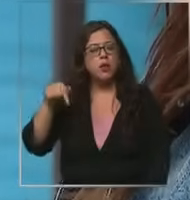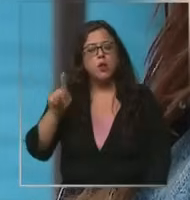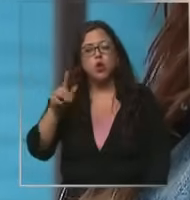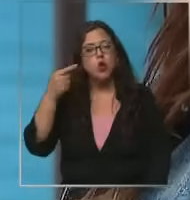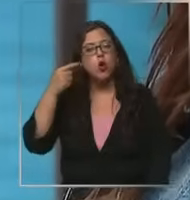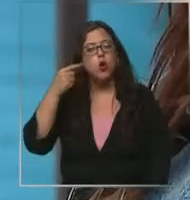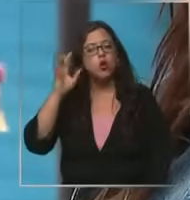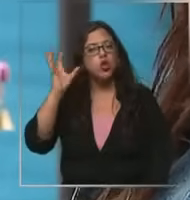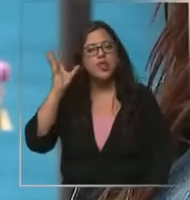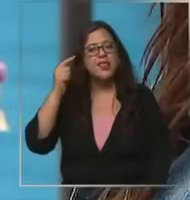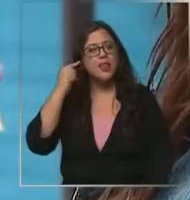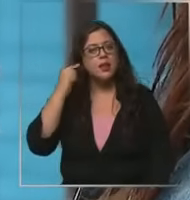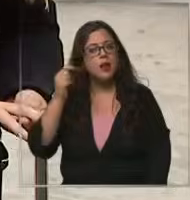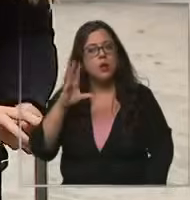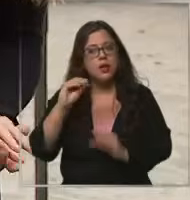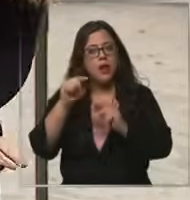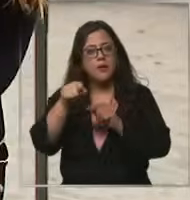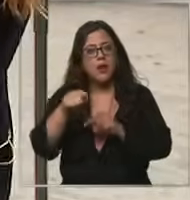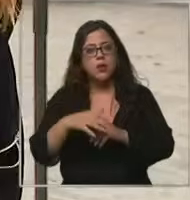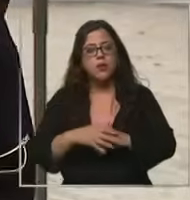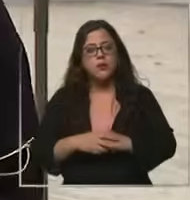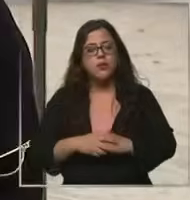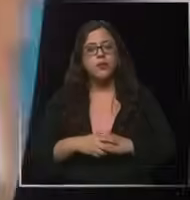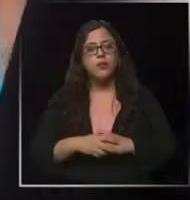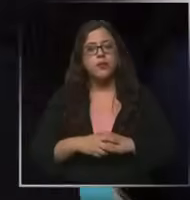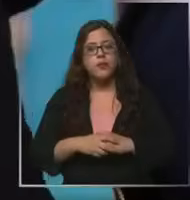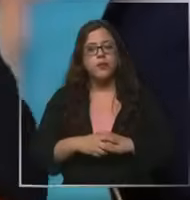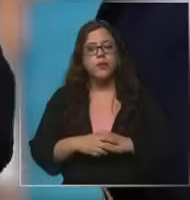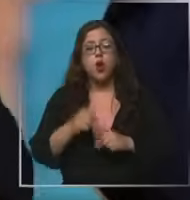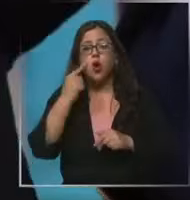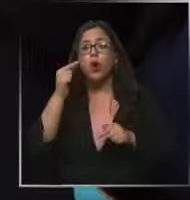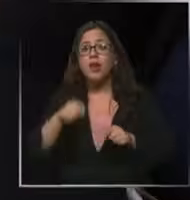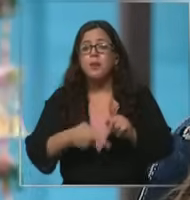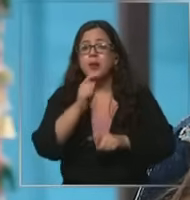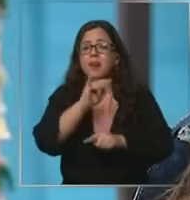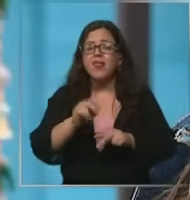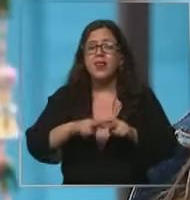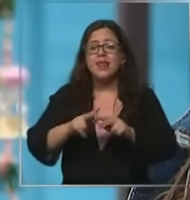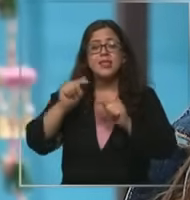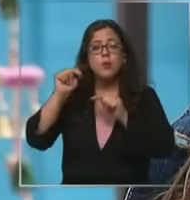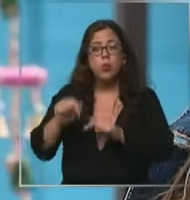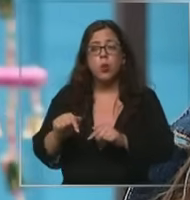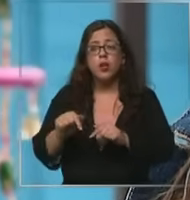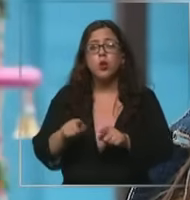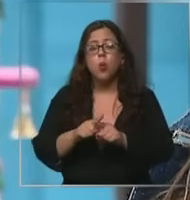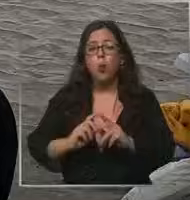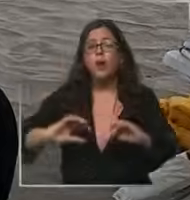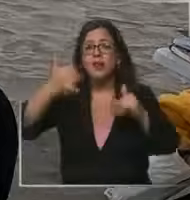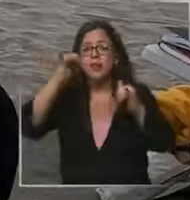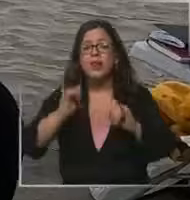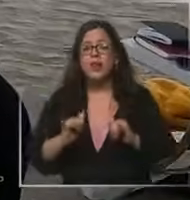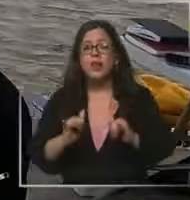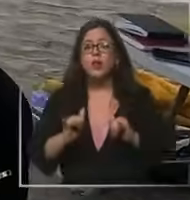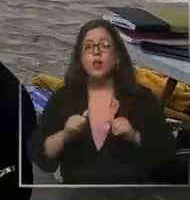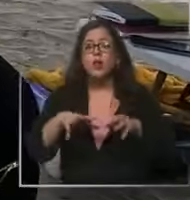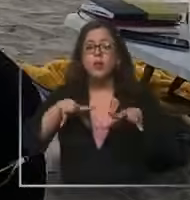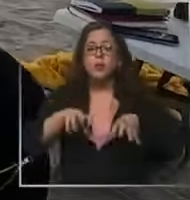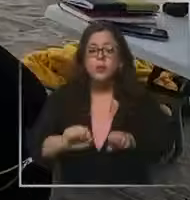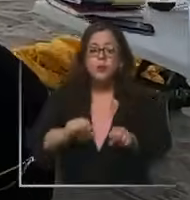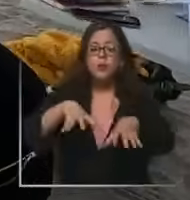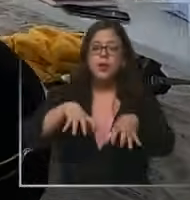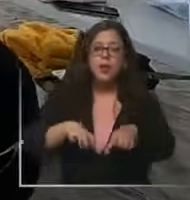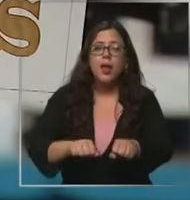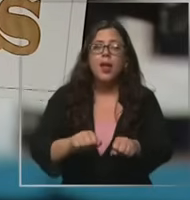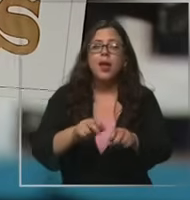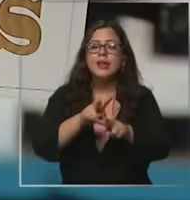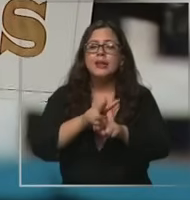experimentar en realidad acá en la playa, porque es primera vez que hacemos esto, po. Igual ha sido súper entretenido. Masajes de